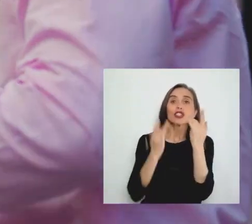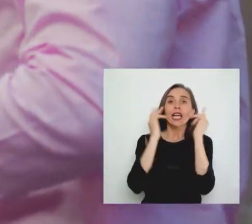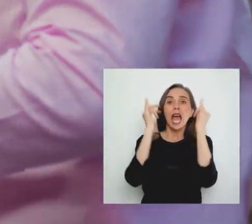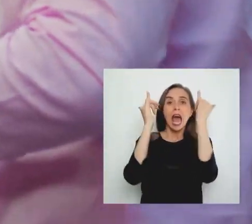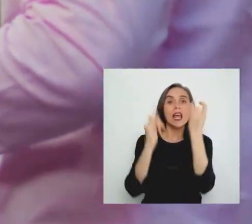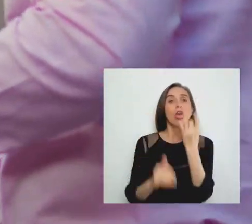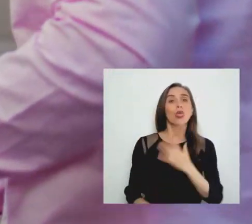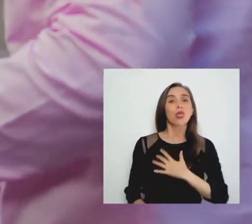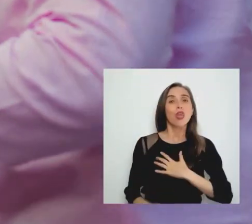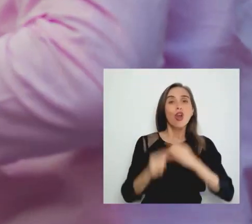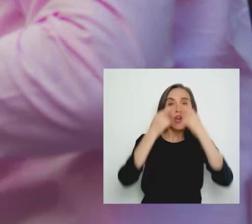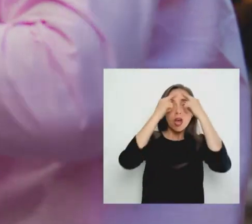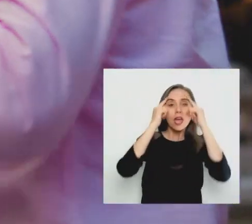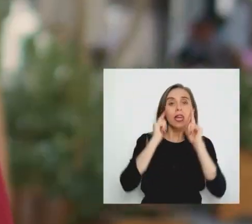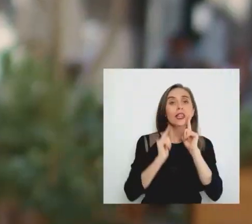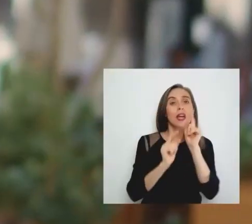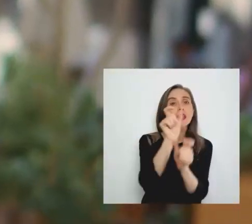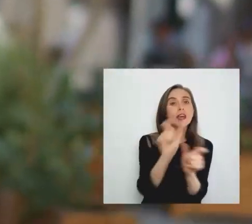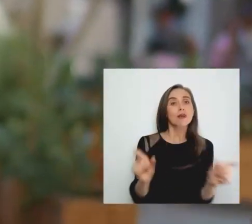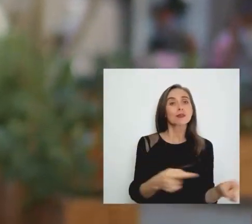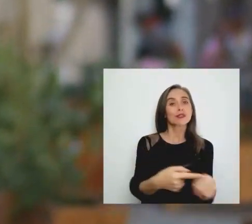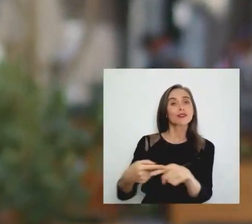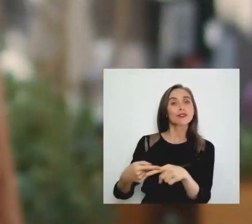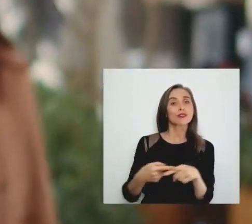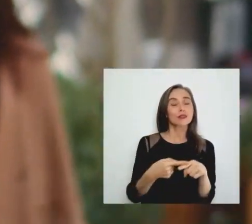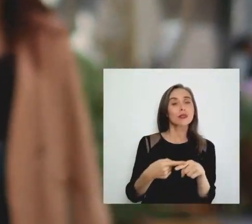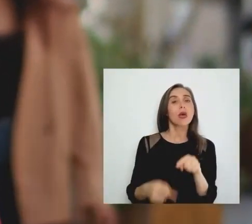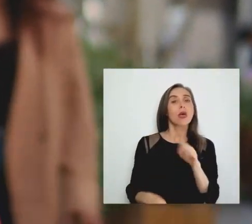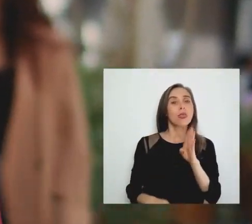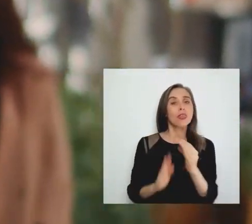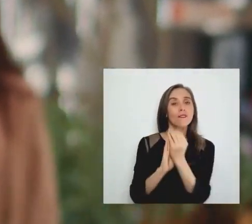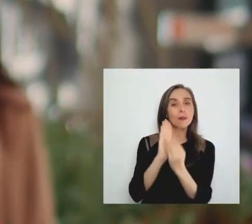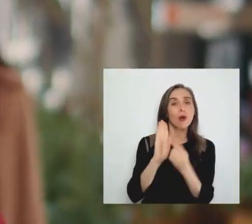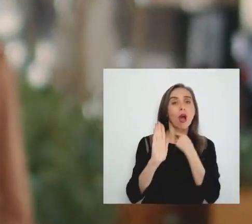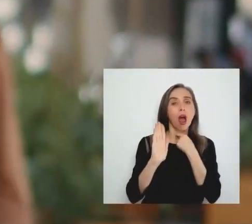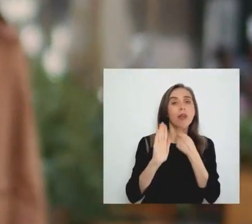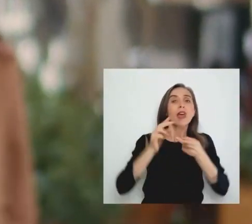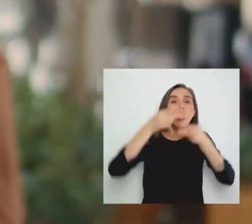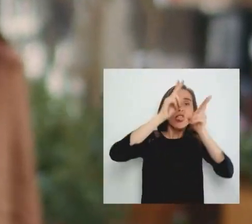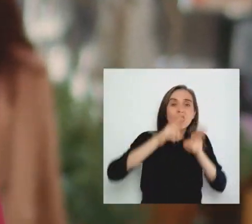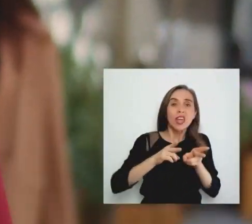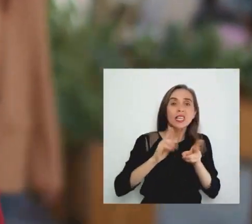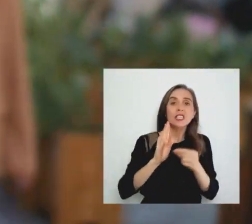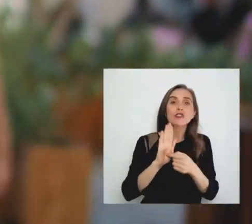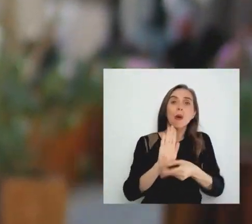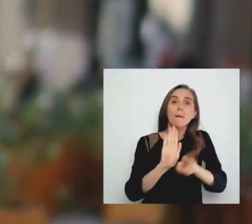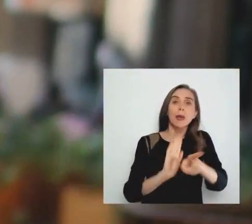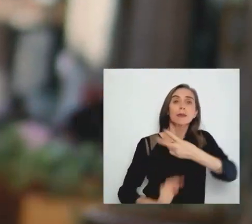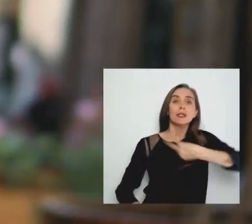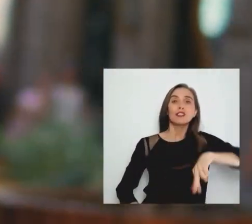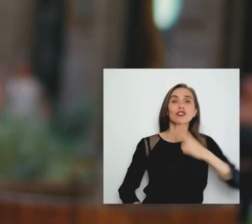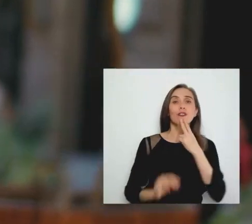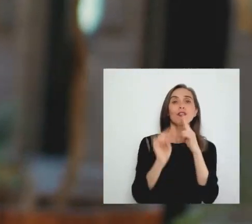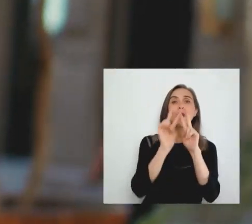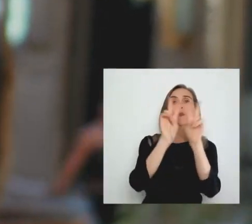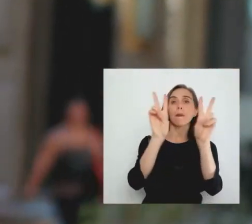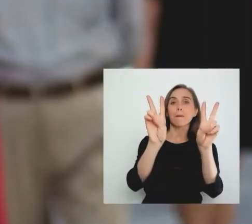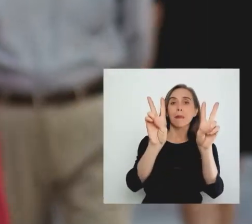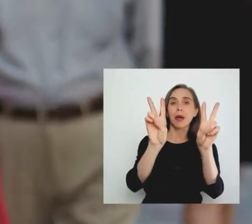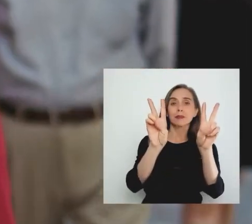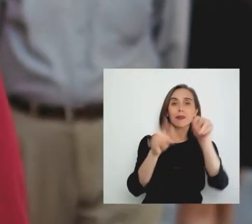dolores y heridas que tiene nuestra sociedad debemos garantizar derechos que nos permitan vivir en